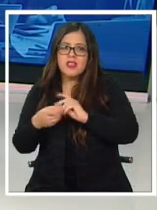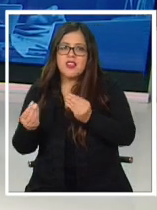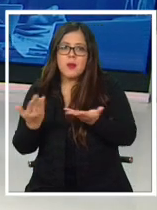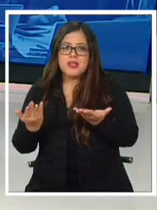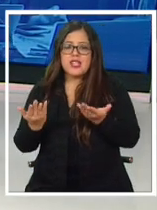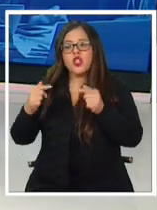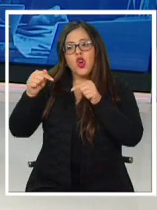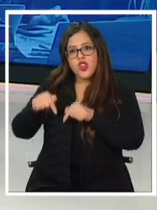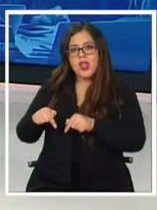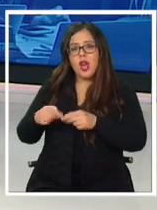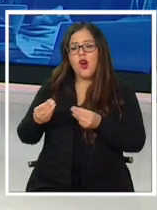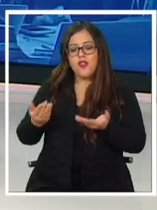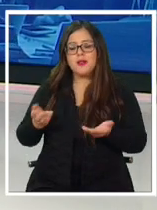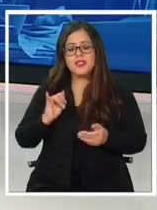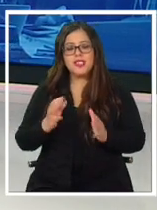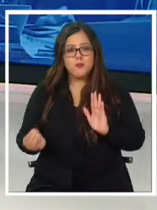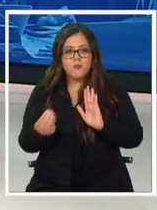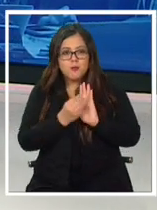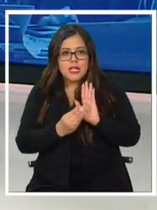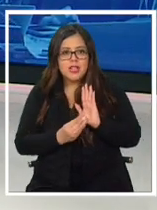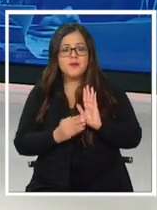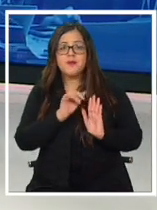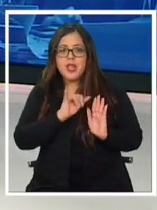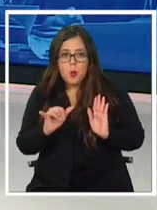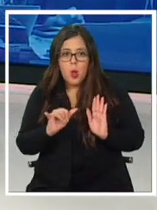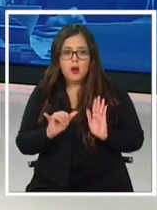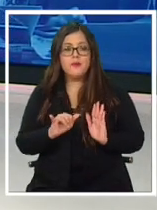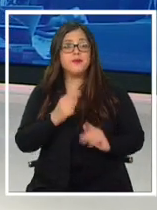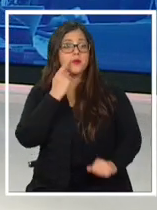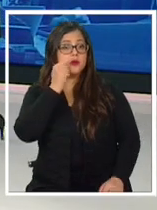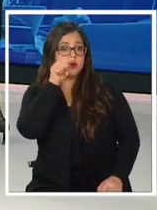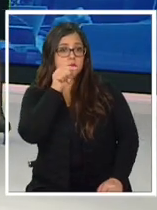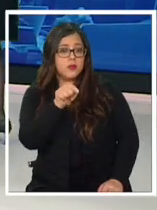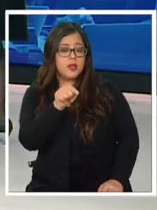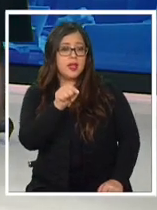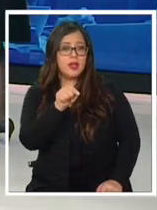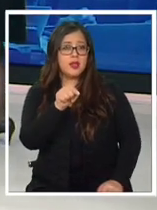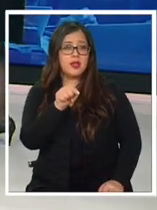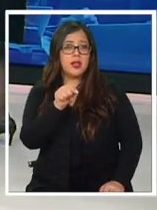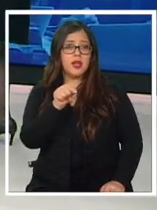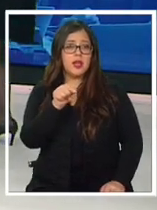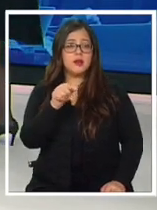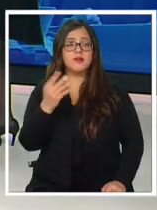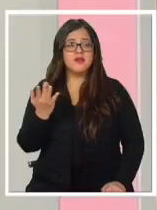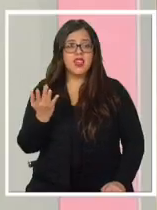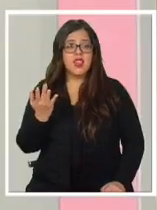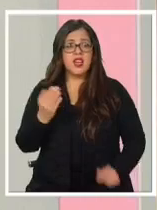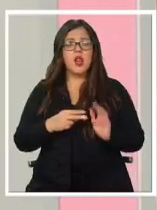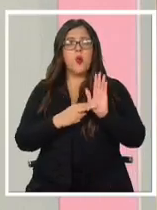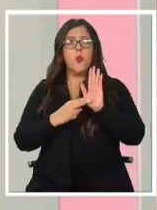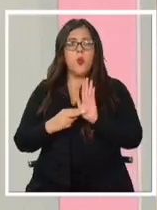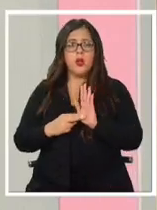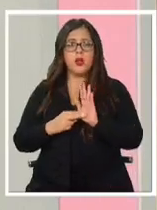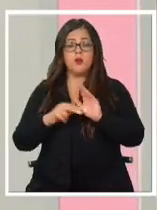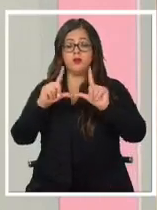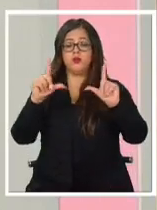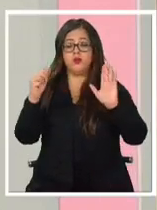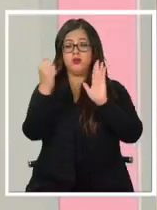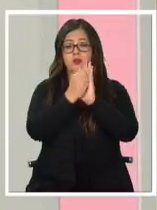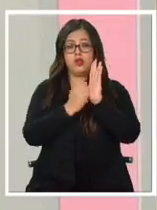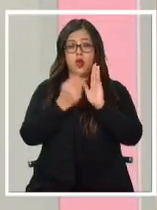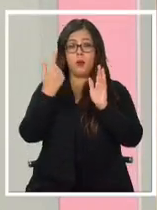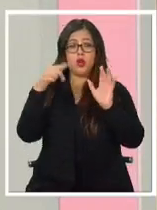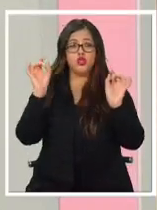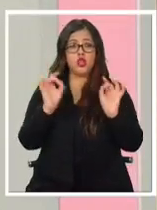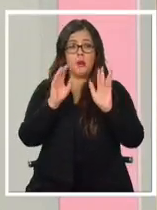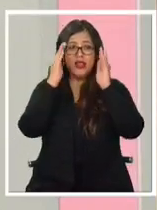que durante pasa día, la ejemplo. Jornada, claro. Y este planar nos muestra una gran cantidad de artículos, pero nos queremos